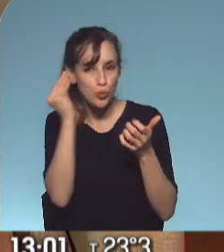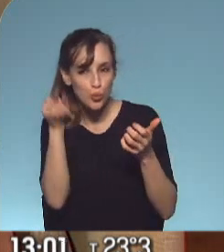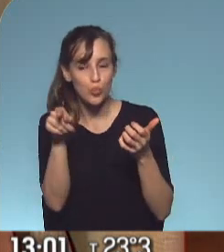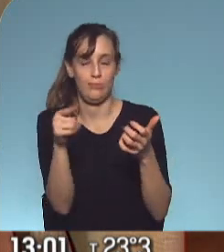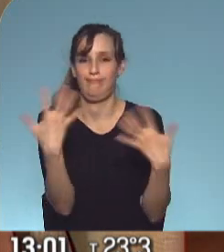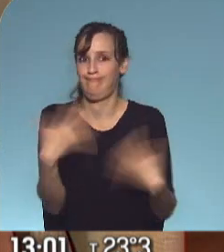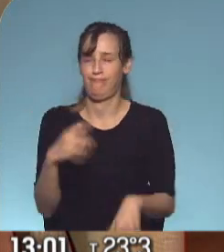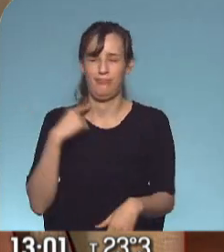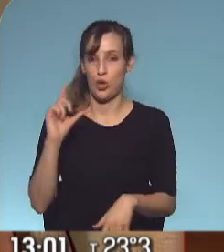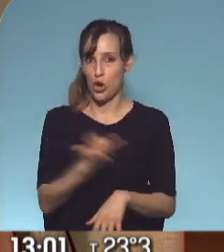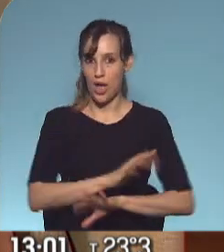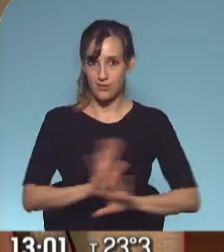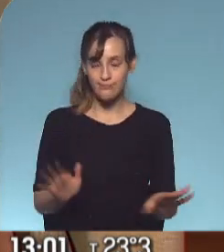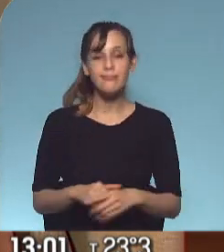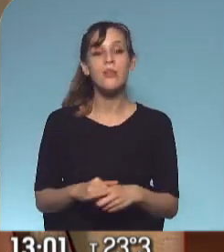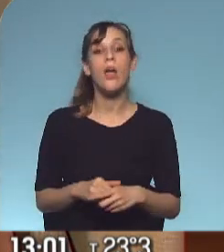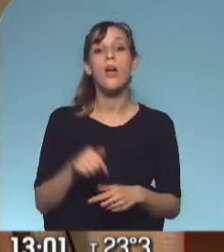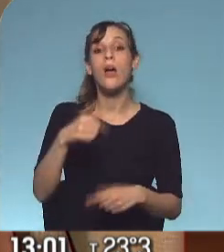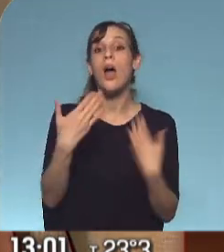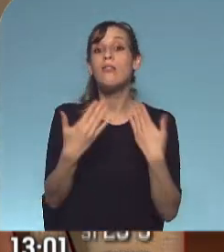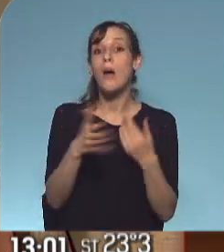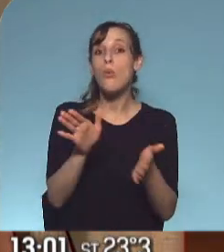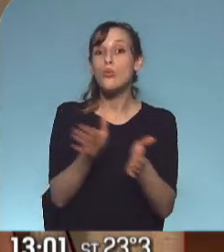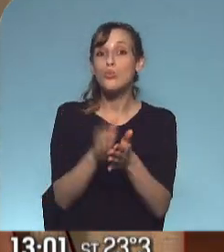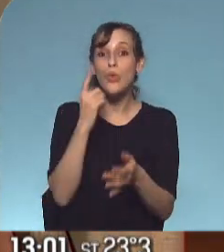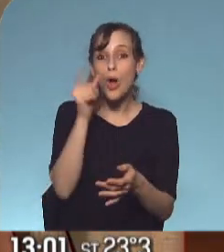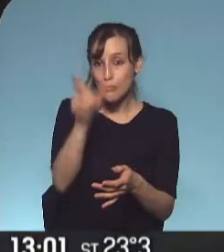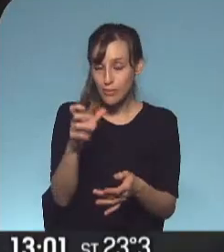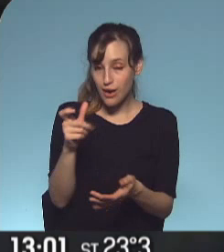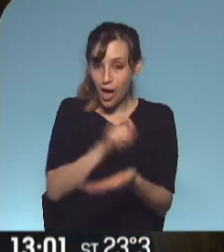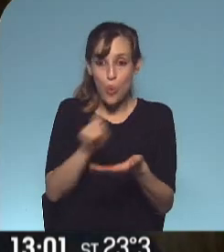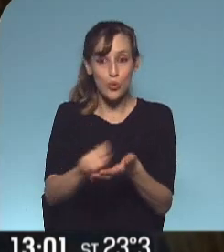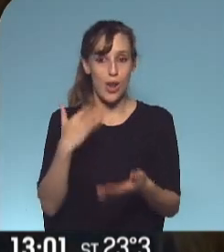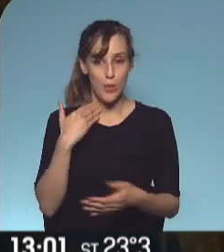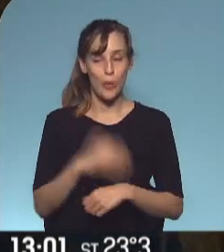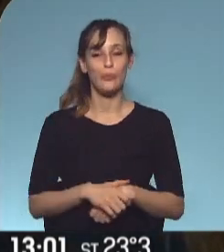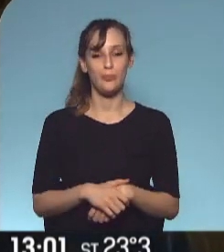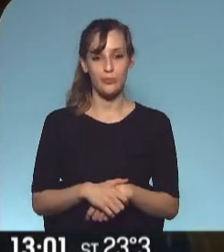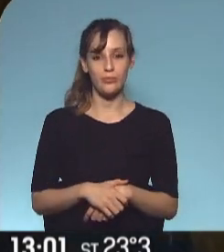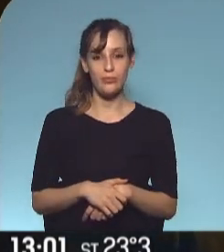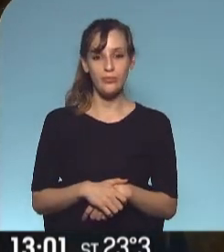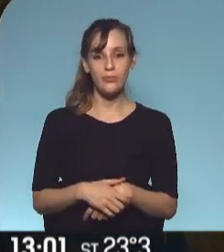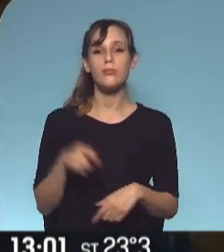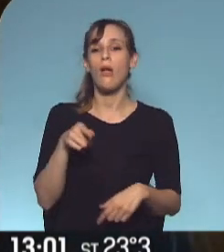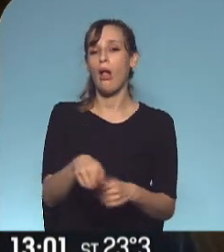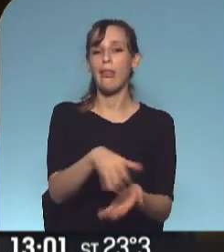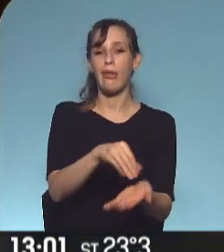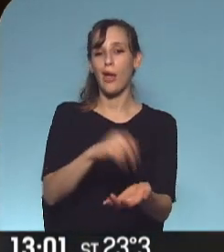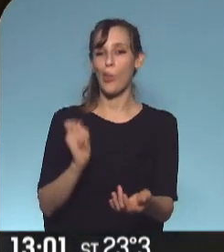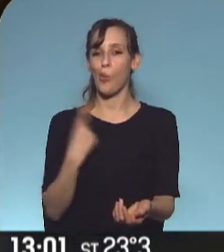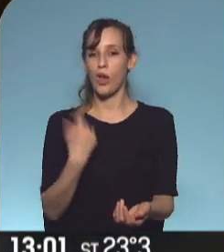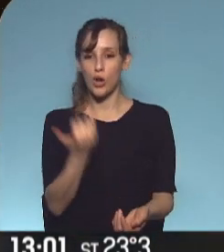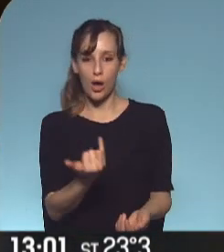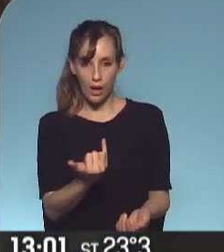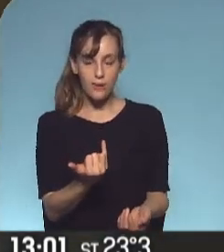con justamente el autor del libro hermanos y esto dijo él tiene testaferros por todos lados ahora tiene el serio problema